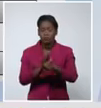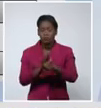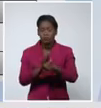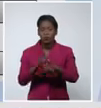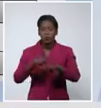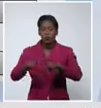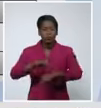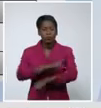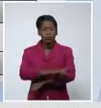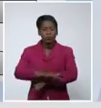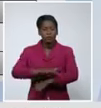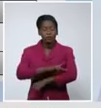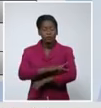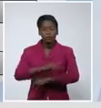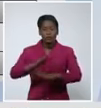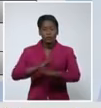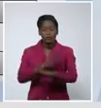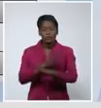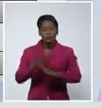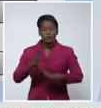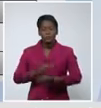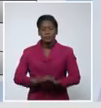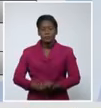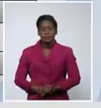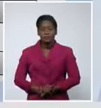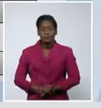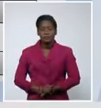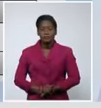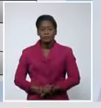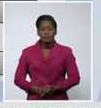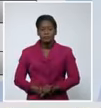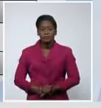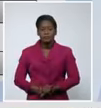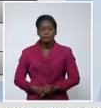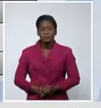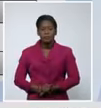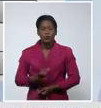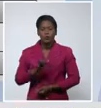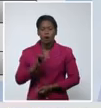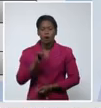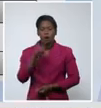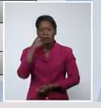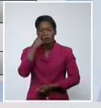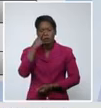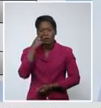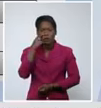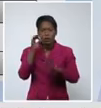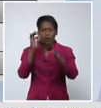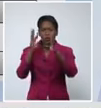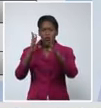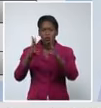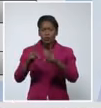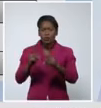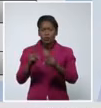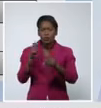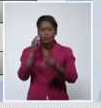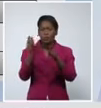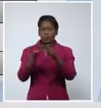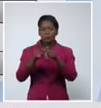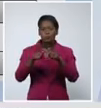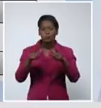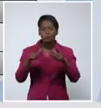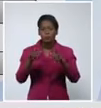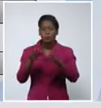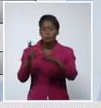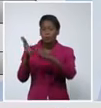525 pacientes diagnosticados con COVID. El número de activos muy elevado, ahí ustedes lo